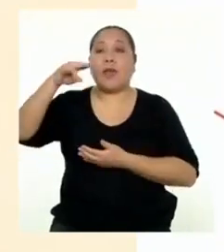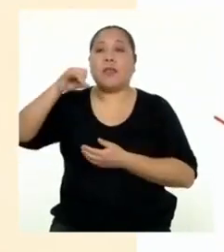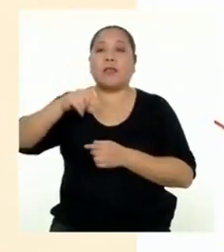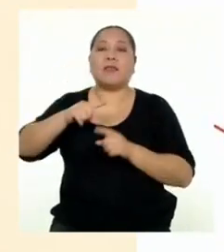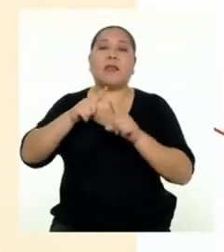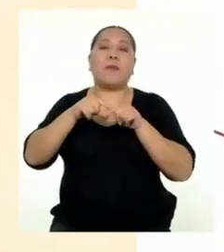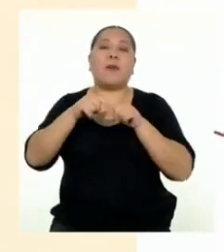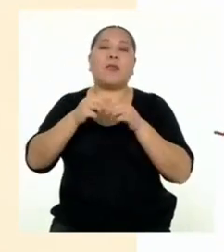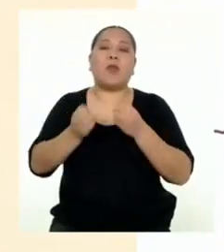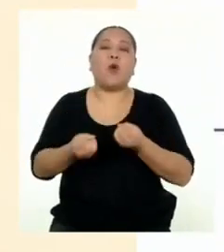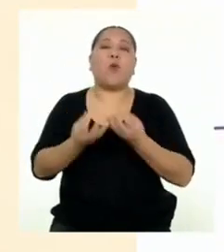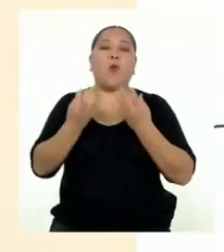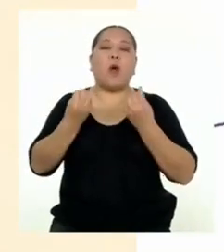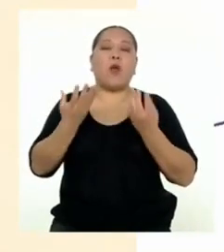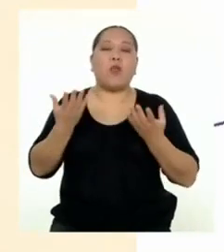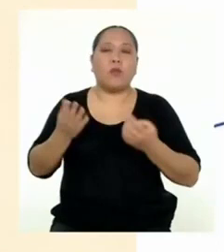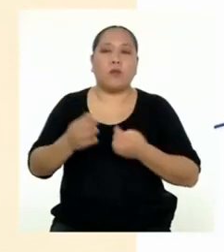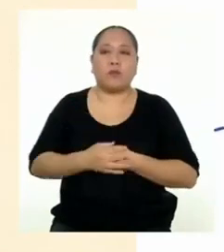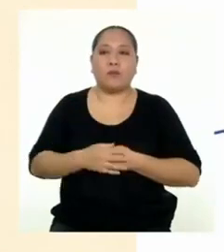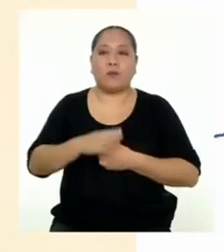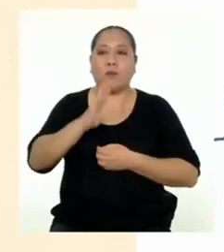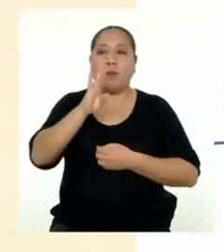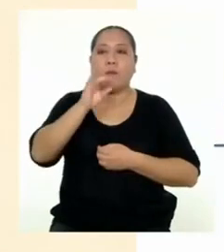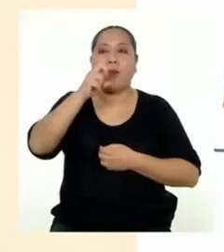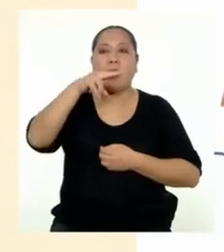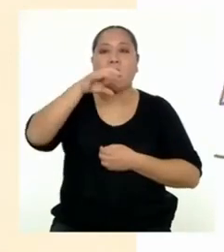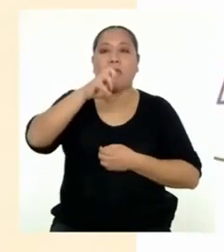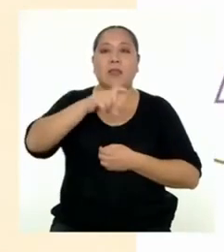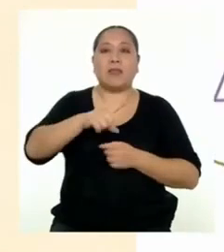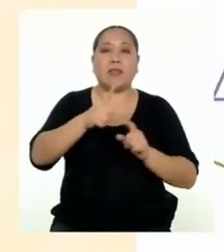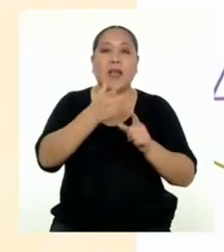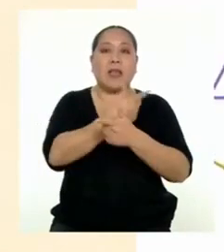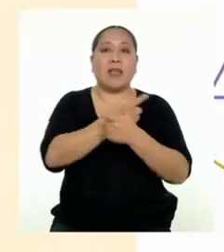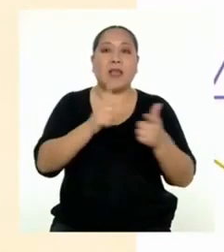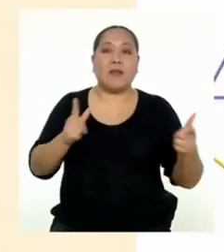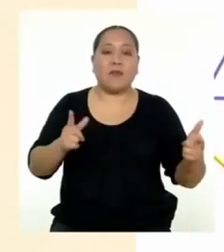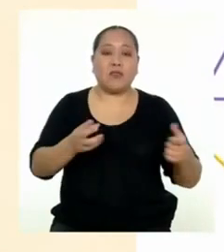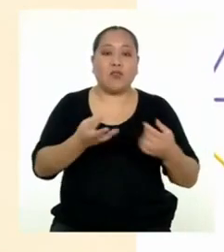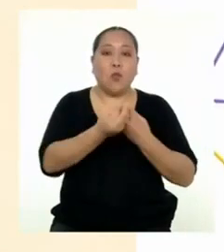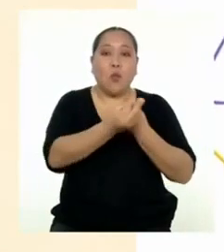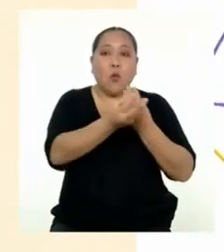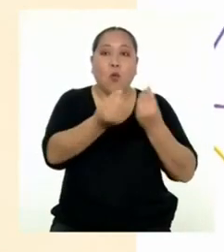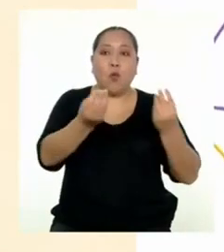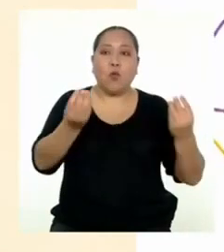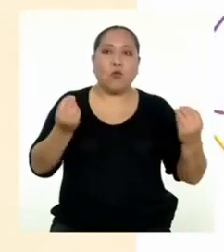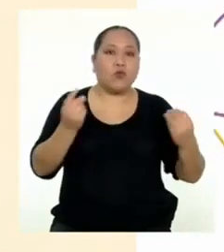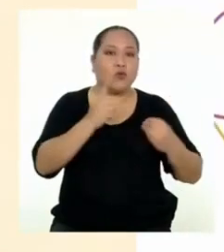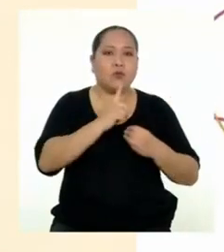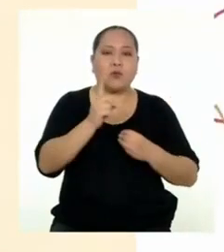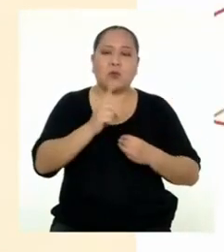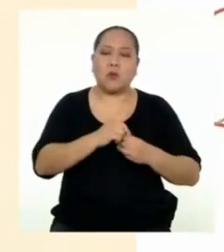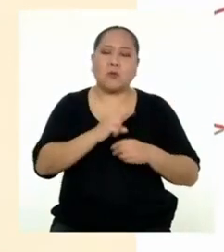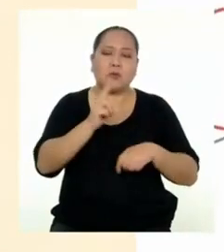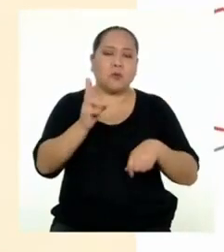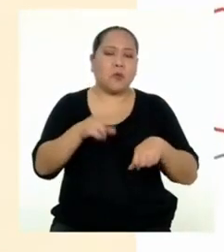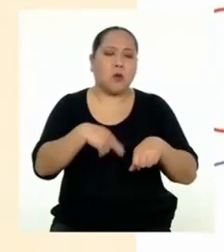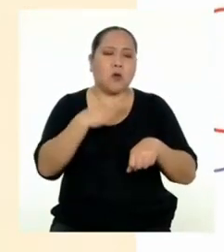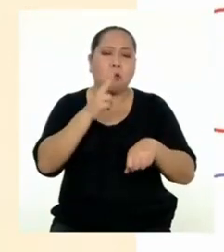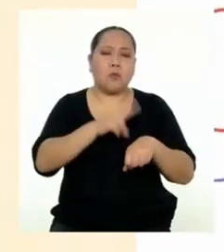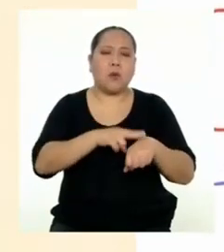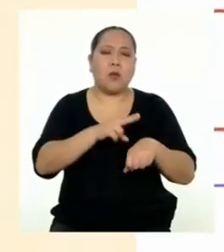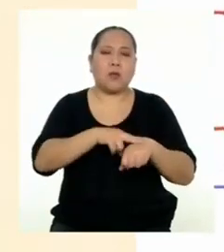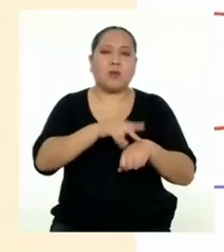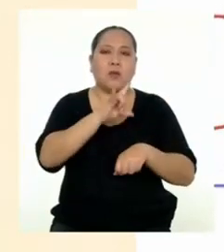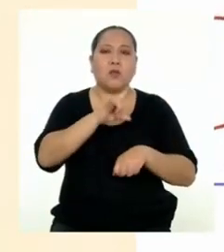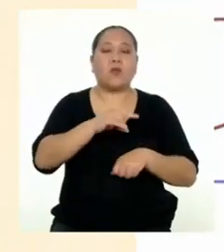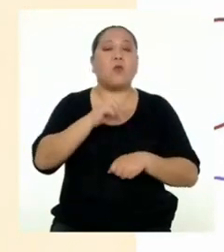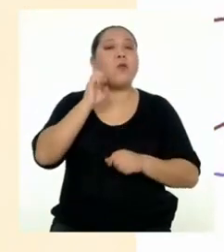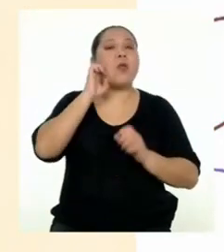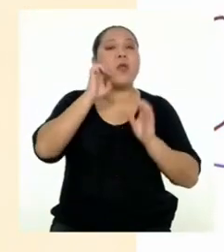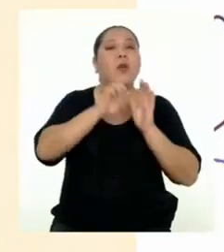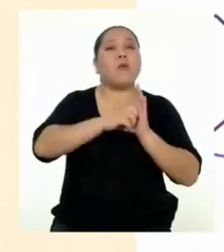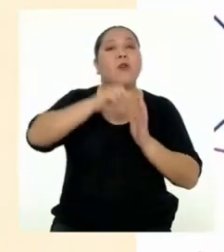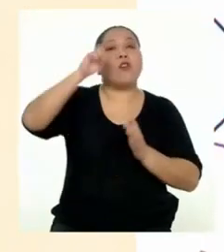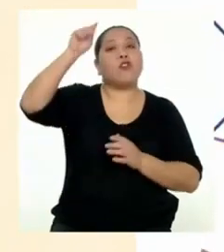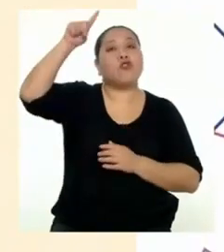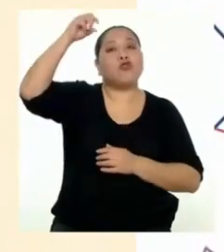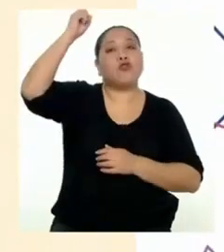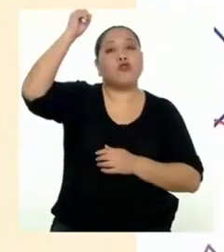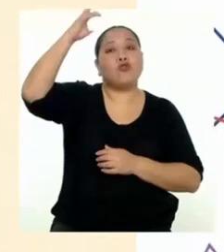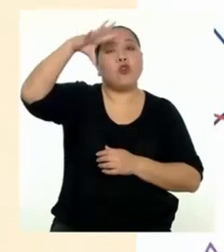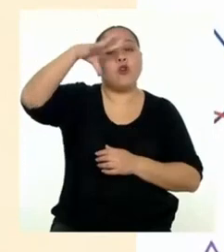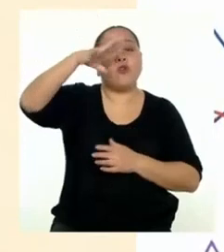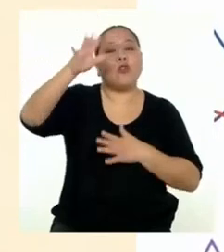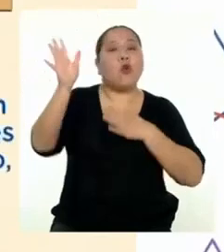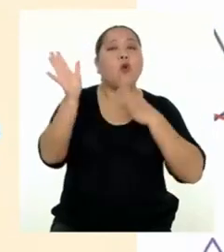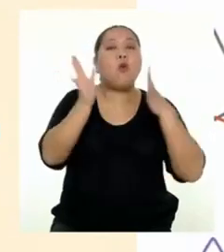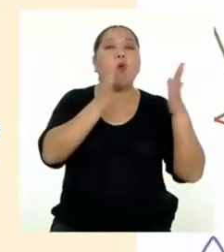abundancia. En bienes libres, son los que son abundantes y no suponen esfuerzo económico, como la luz del sol o el aire que